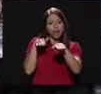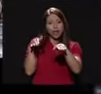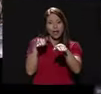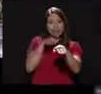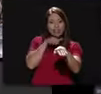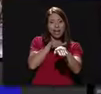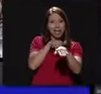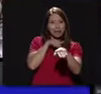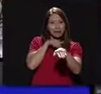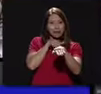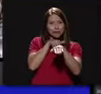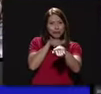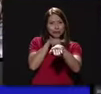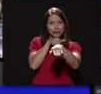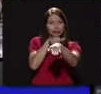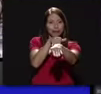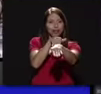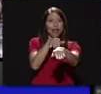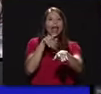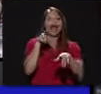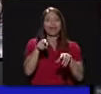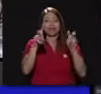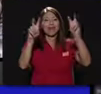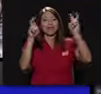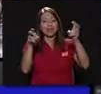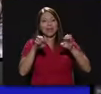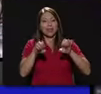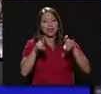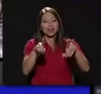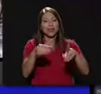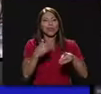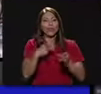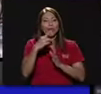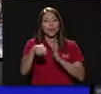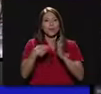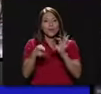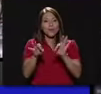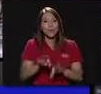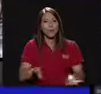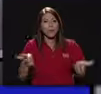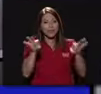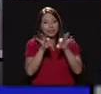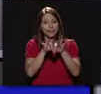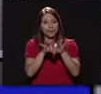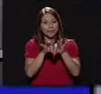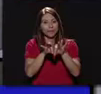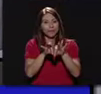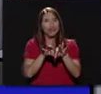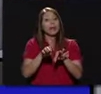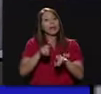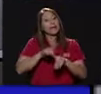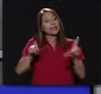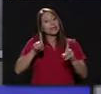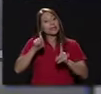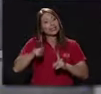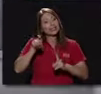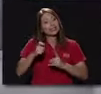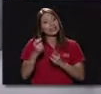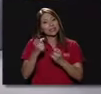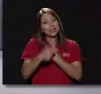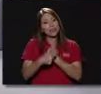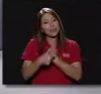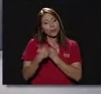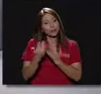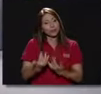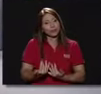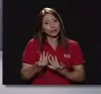educación tiene un papel importantísimo con la particularidad que requiere su tiempo, ¿verdad? No es